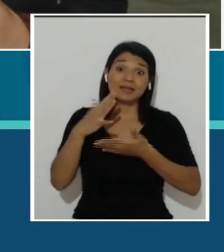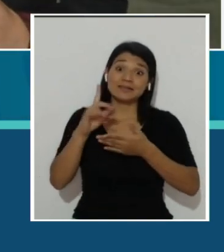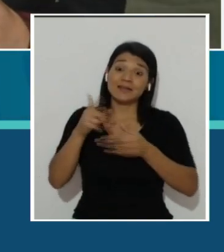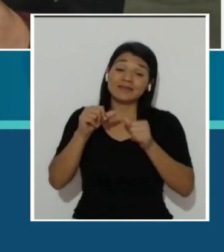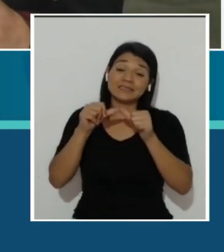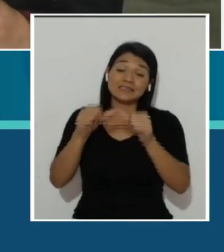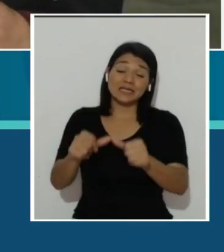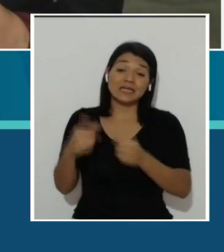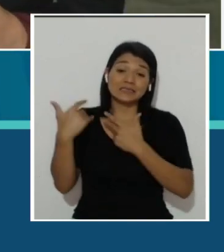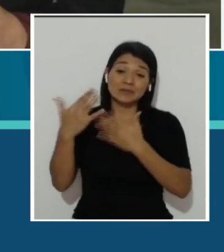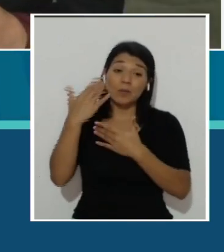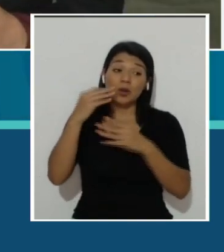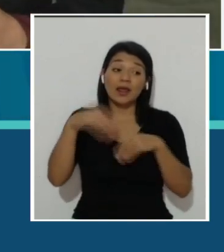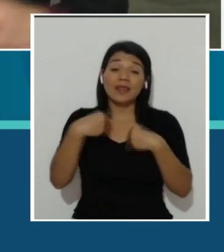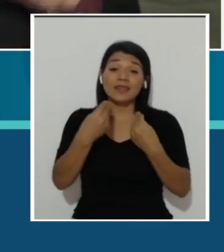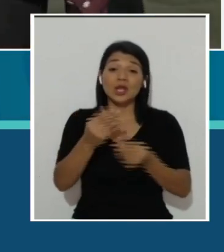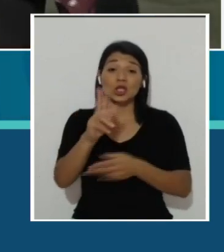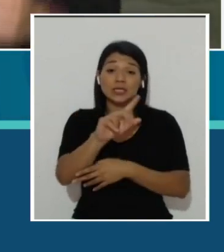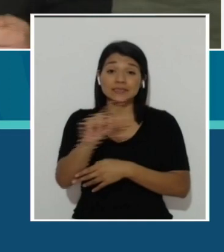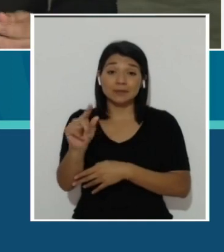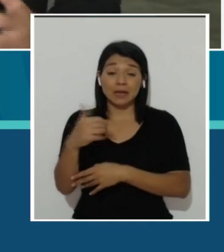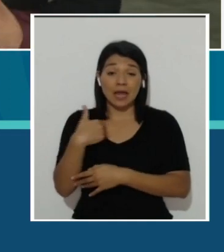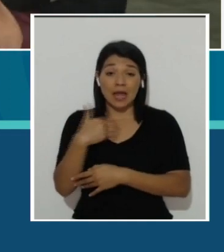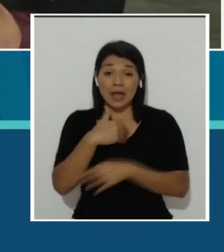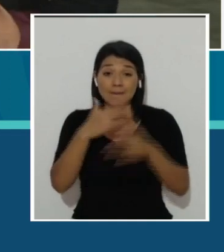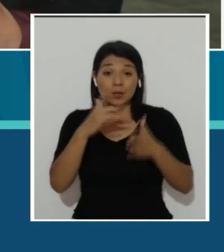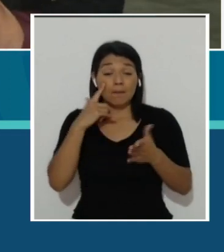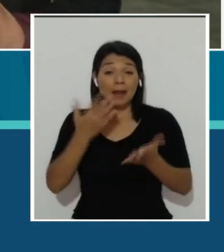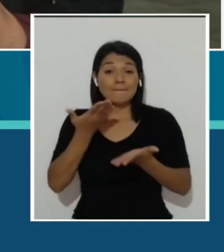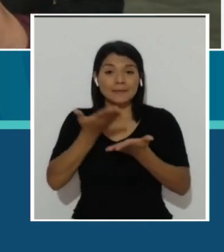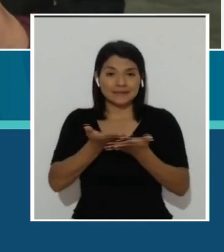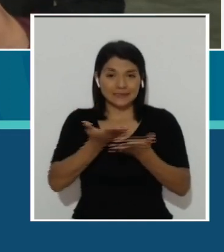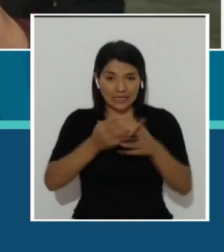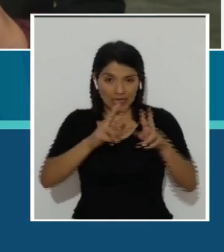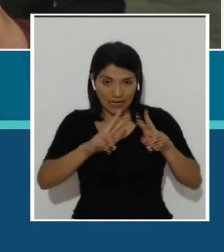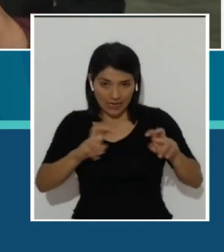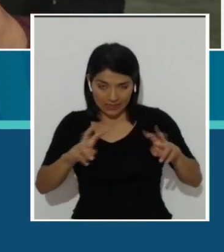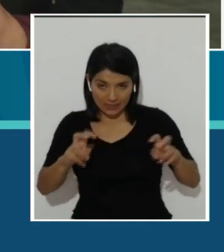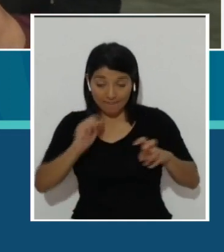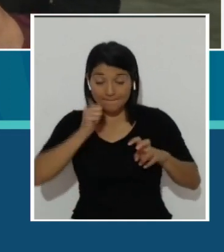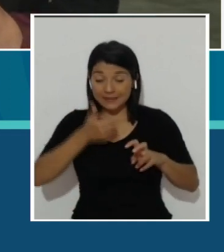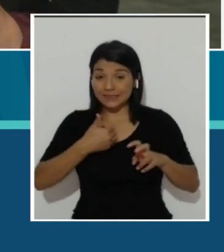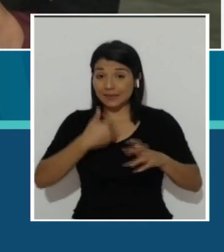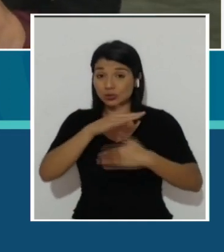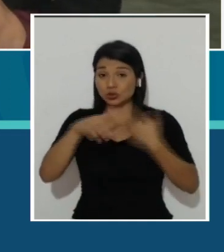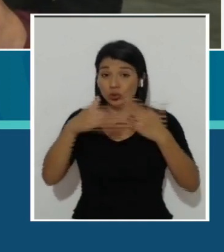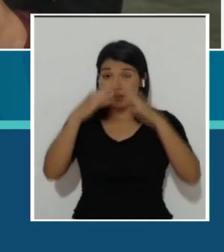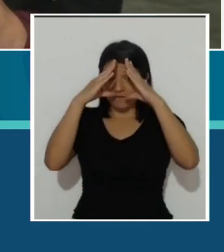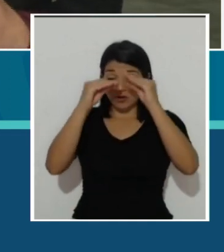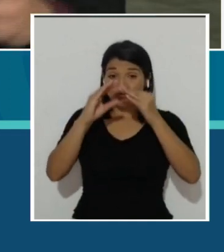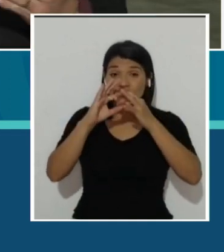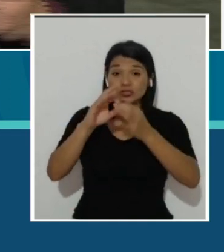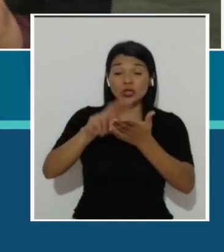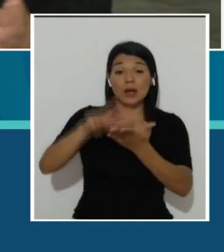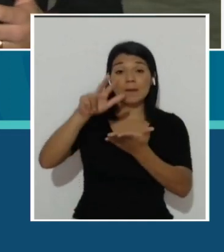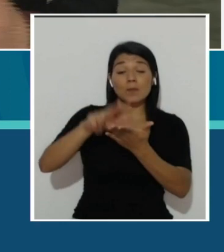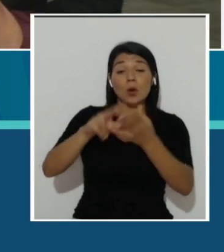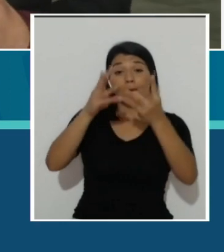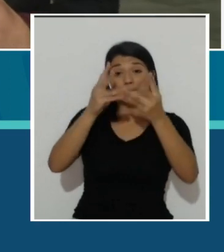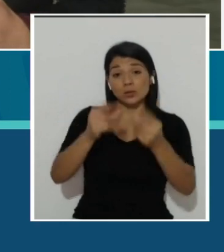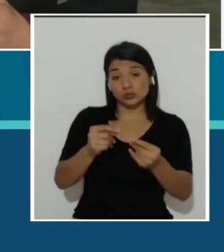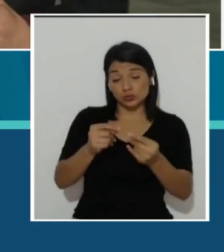ministro para que presente los estudios y mañana le tendremos toda la información acerca de la aprobación del presupuesto extraordinario. Desde la